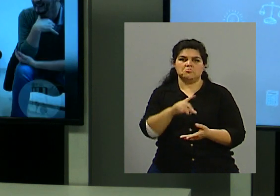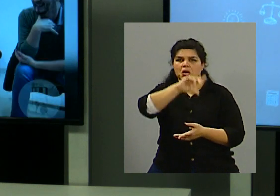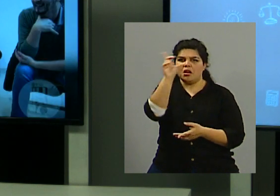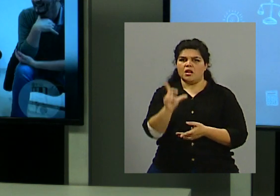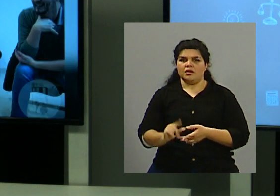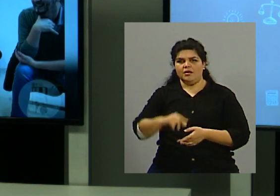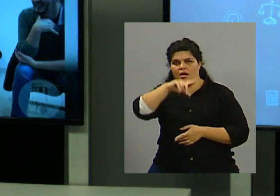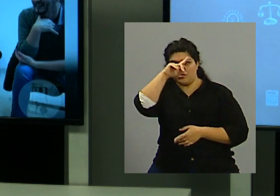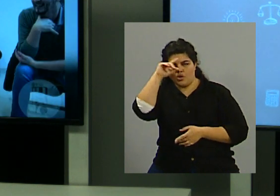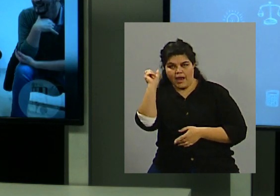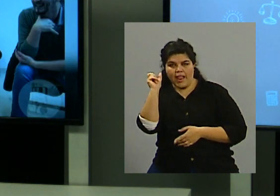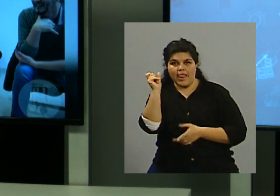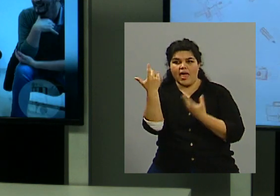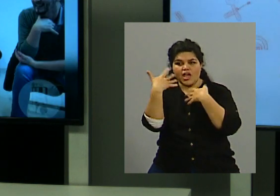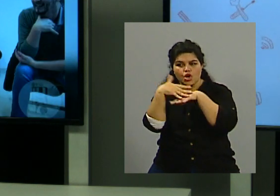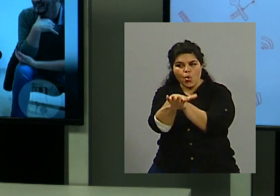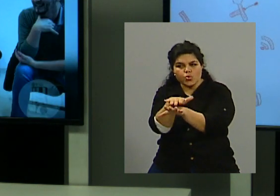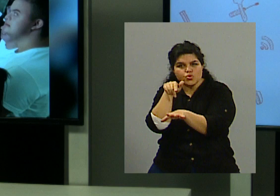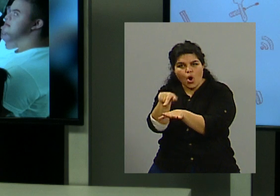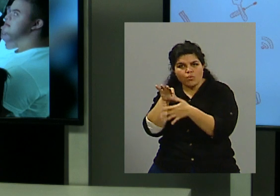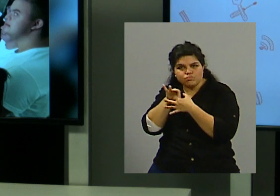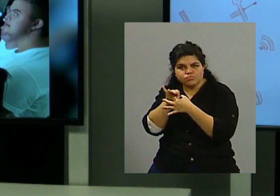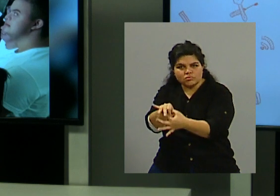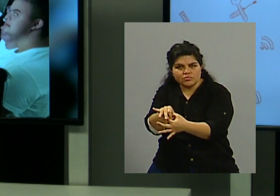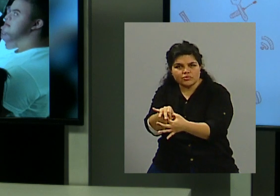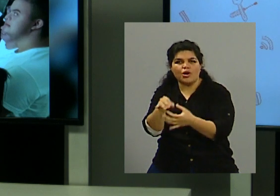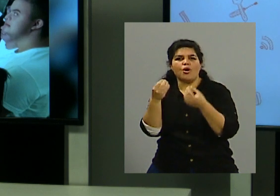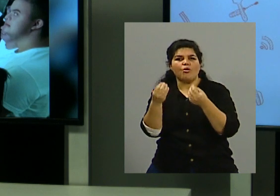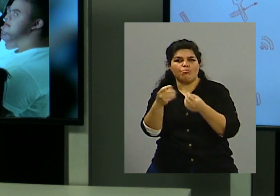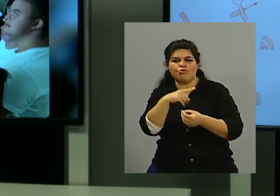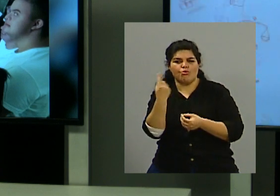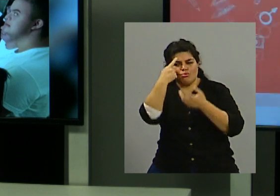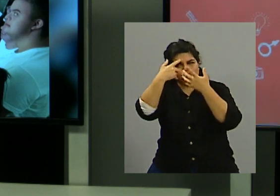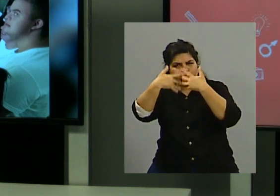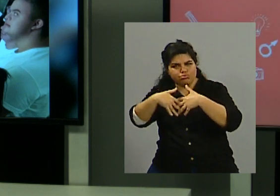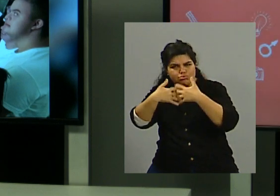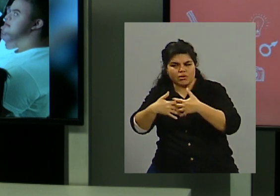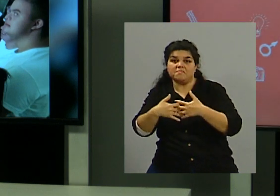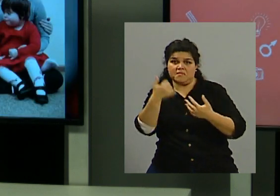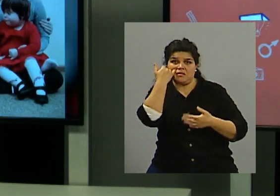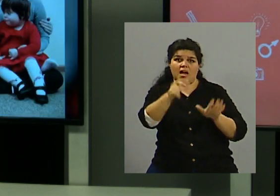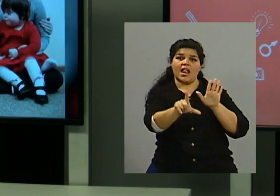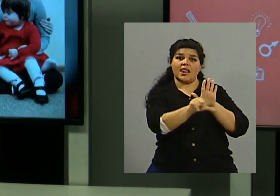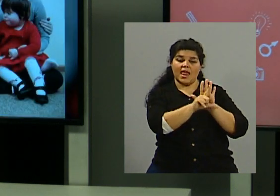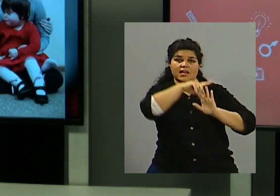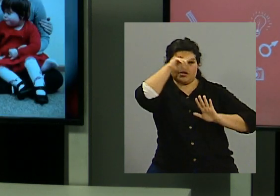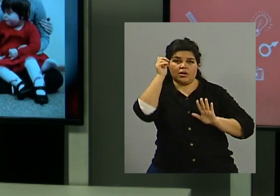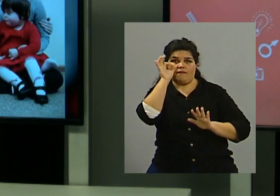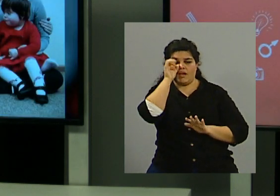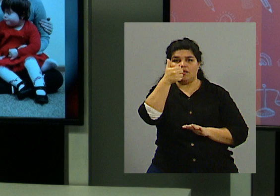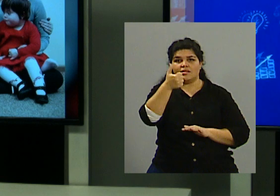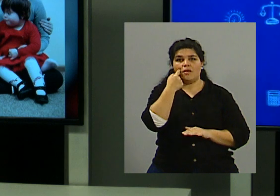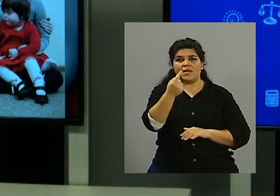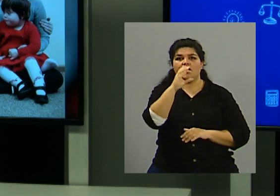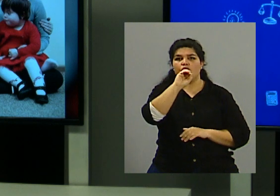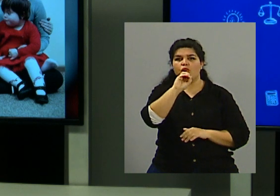inclusión en educación a nivel nacional. Más allá que está establecido, recordemos que esto está tipificado en la ley nacional, la ley Ujú.